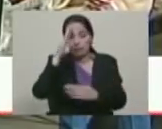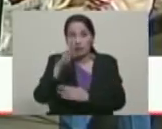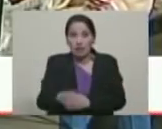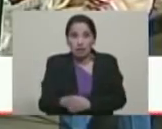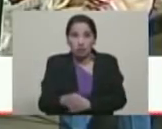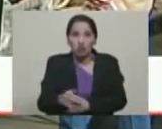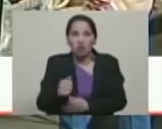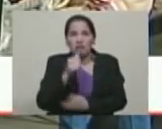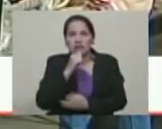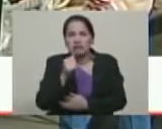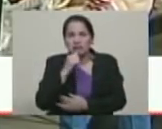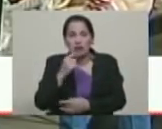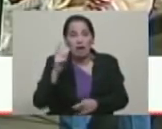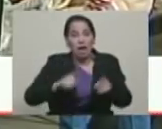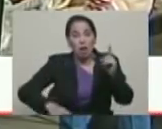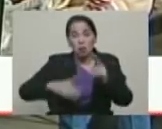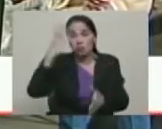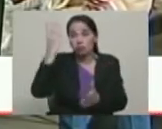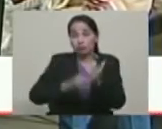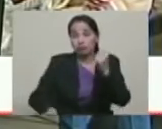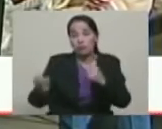y algunos han huido del país.